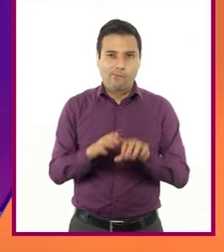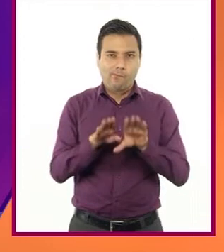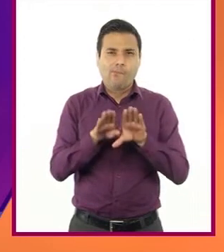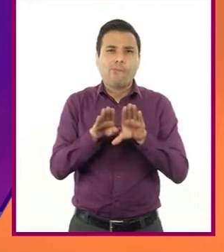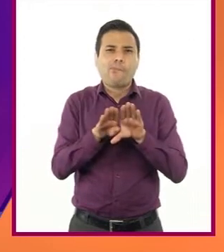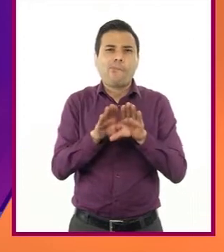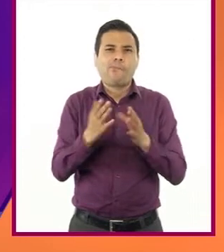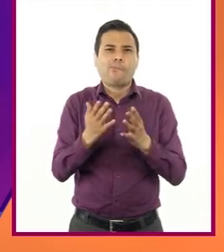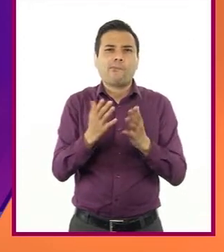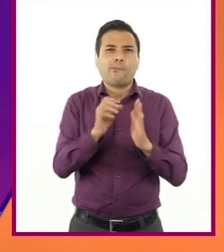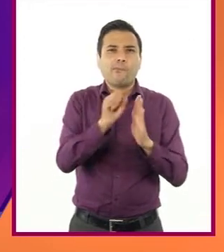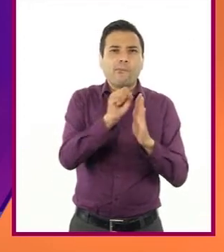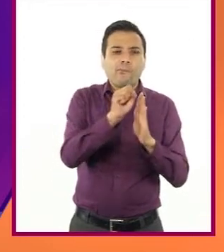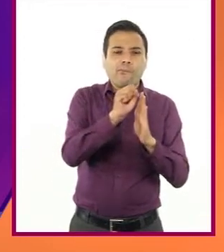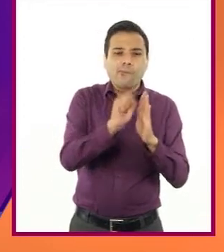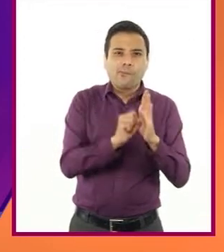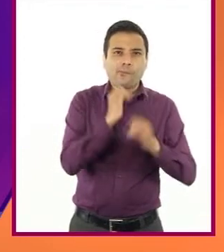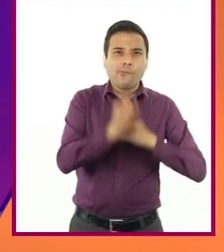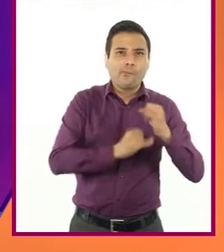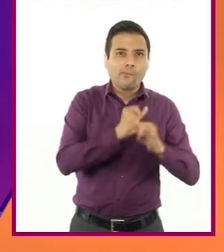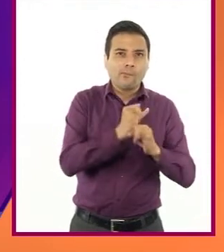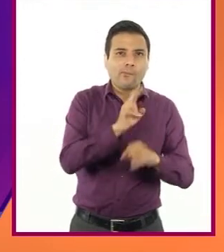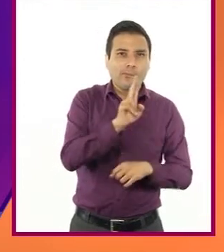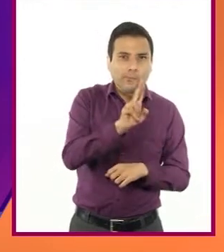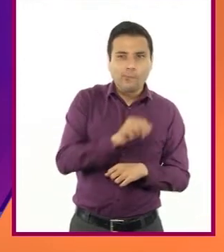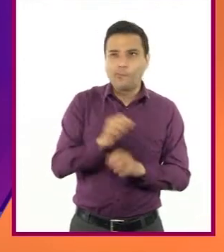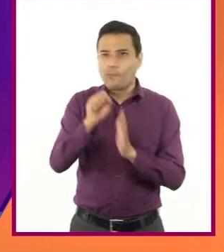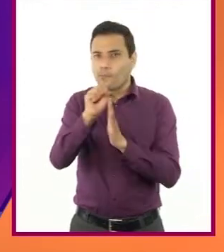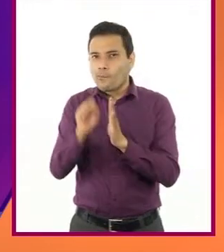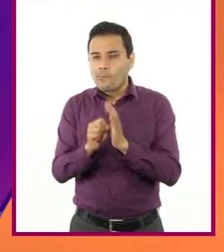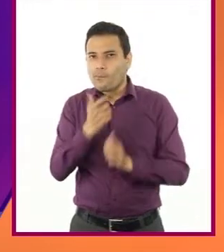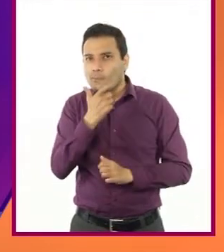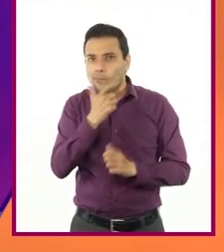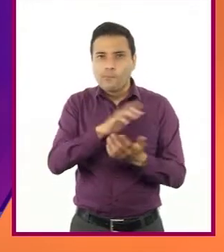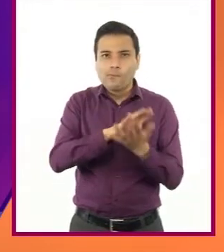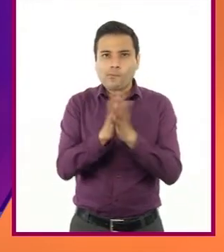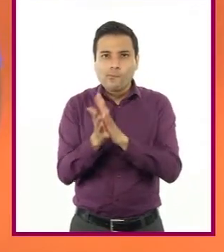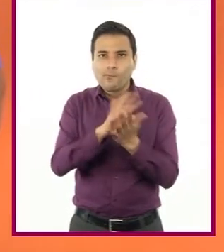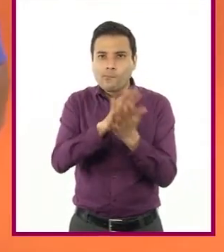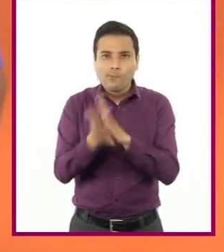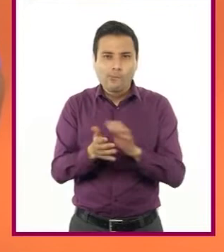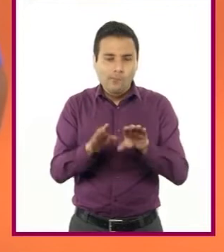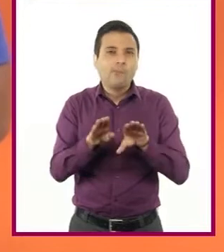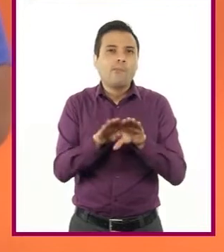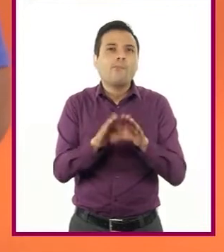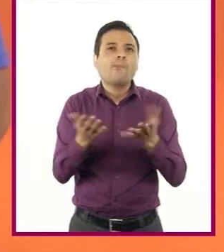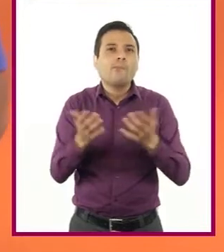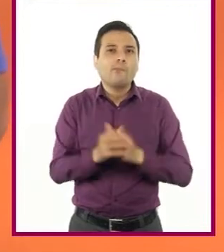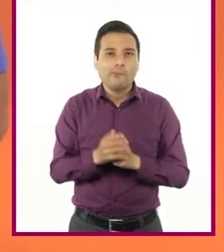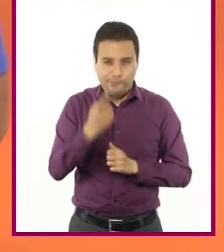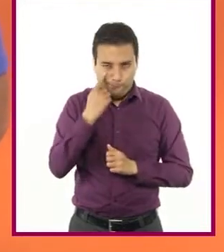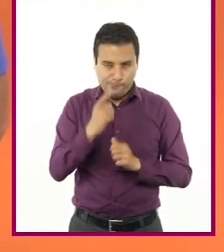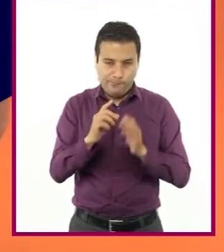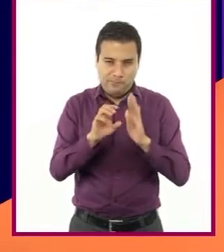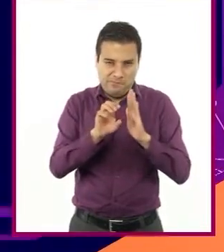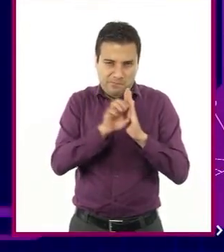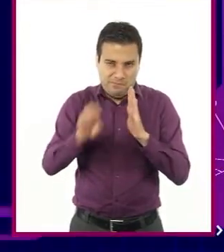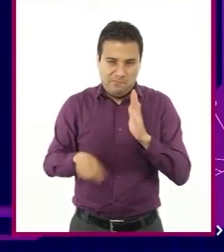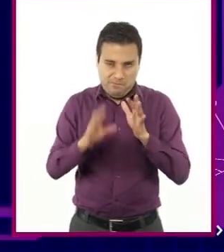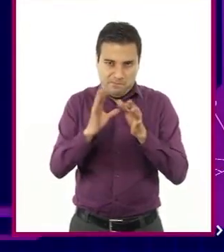entre unidades de longitud del Sistema Internacional de Unidades y del sistema inglés. Iniciemos con la siguiente